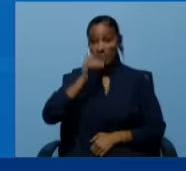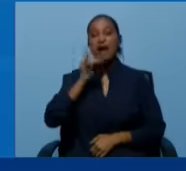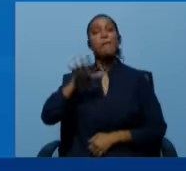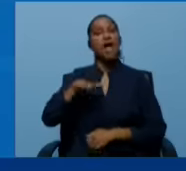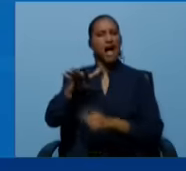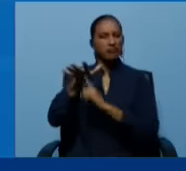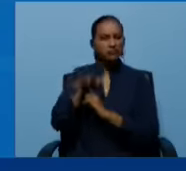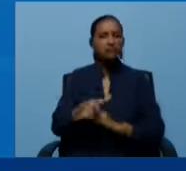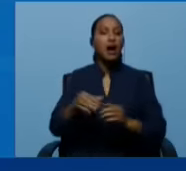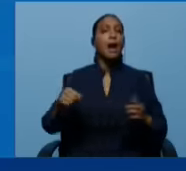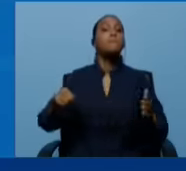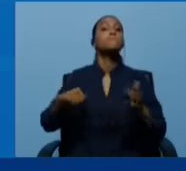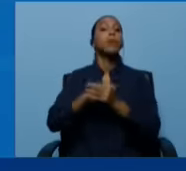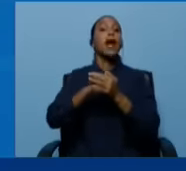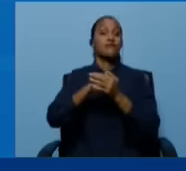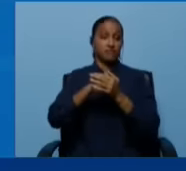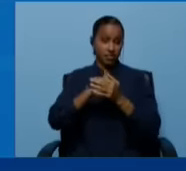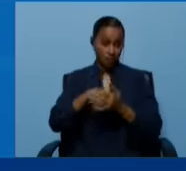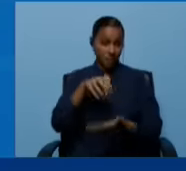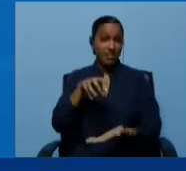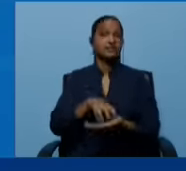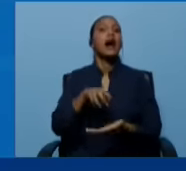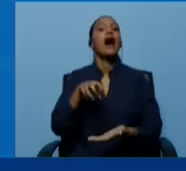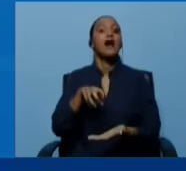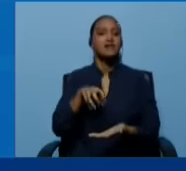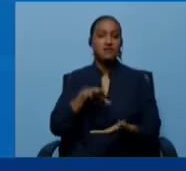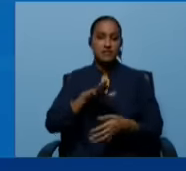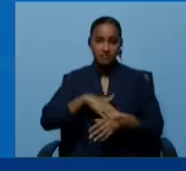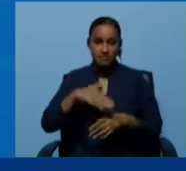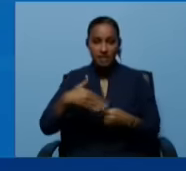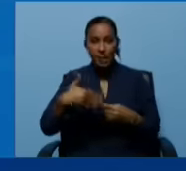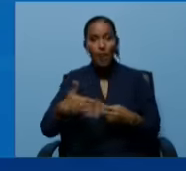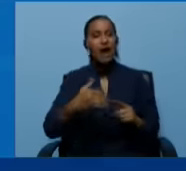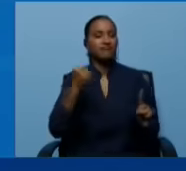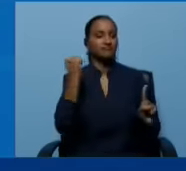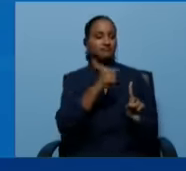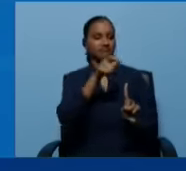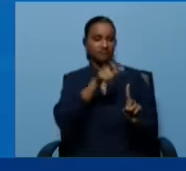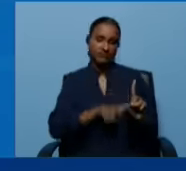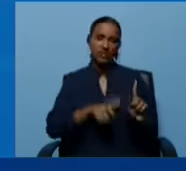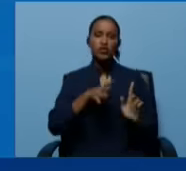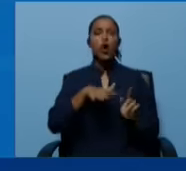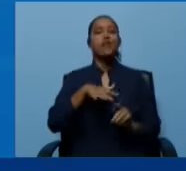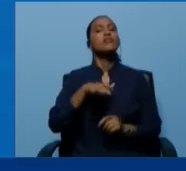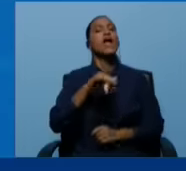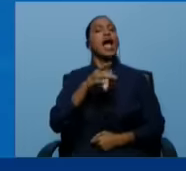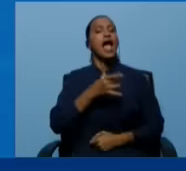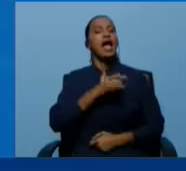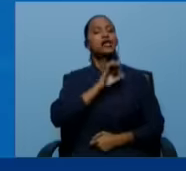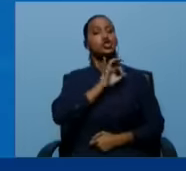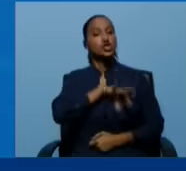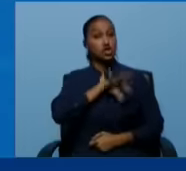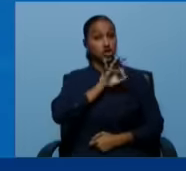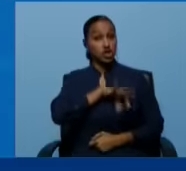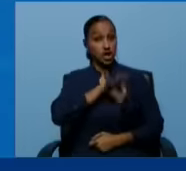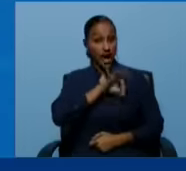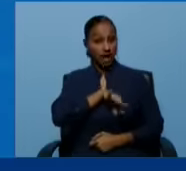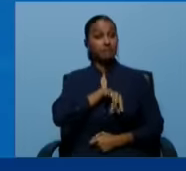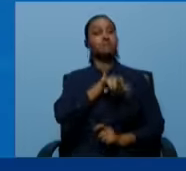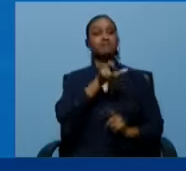derrocaron y asesinaron al presidente Salvador Allende, nuestro gran mártir en Chile. En nombre de la